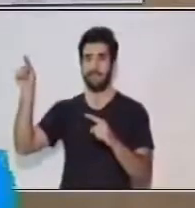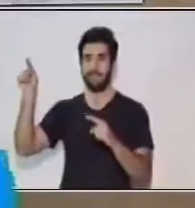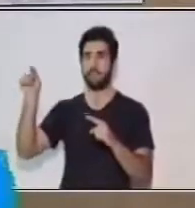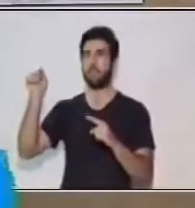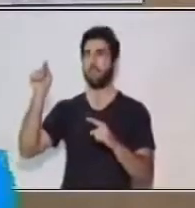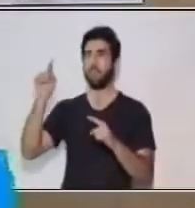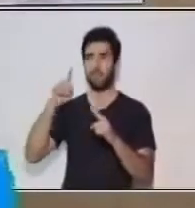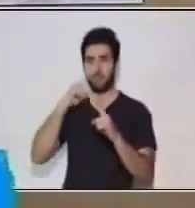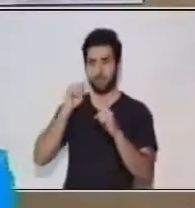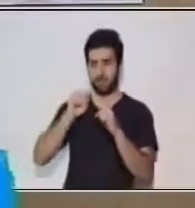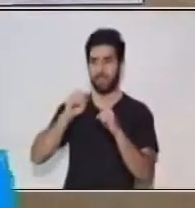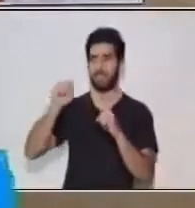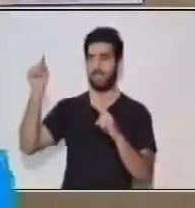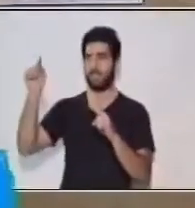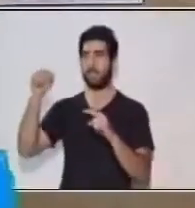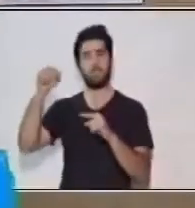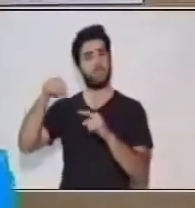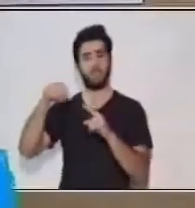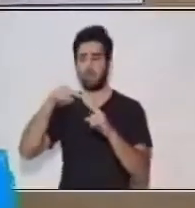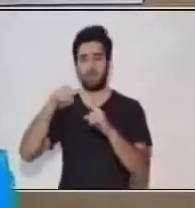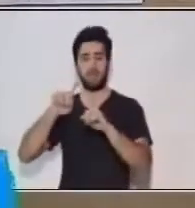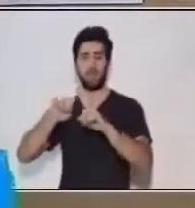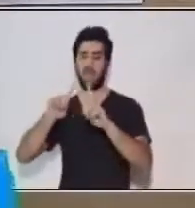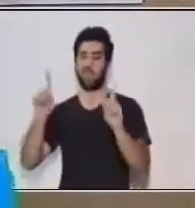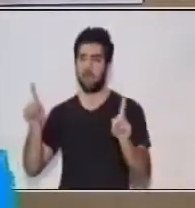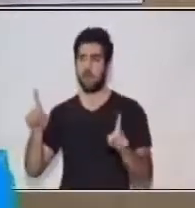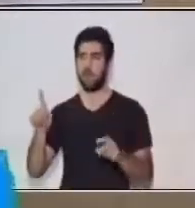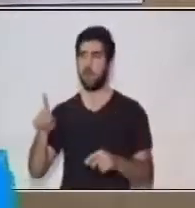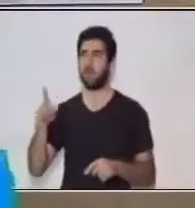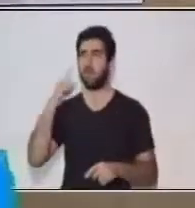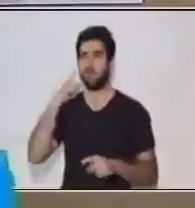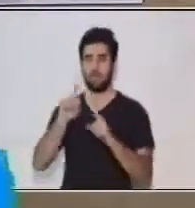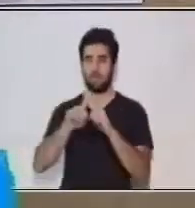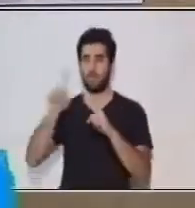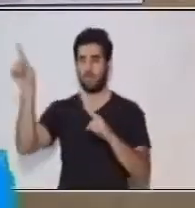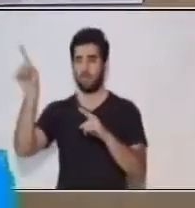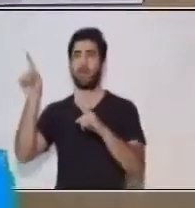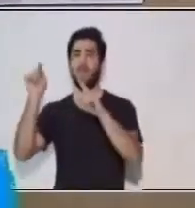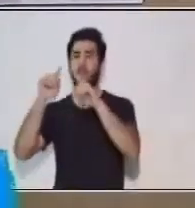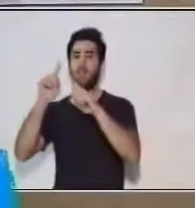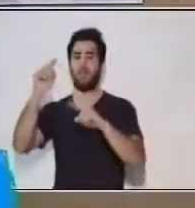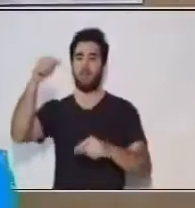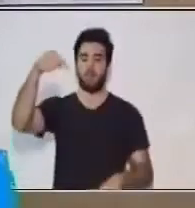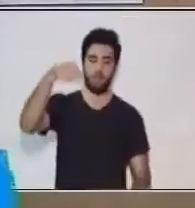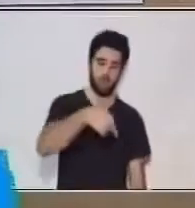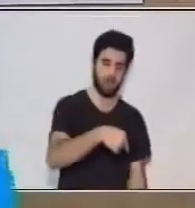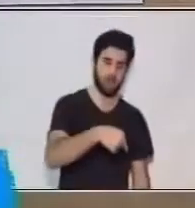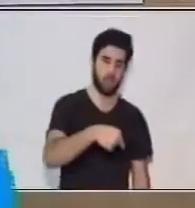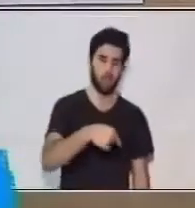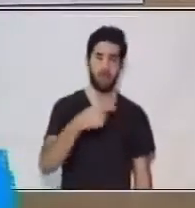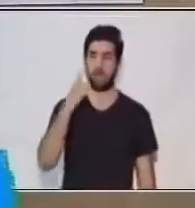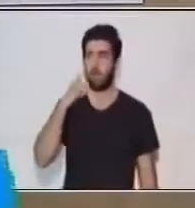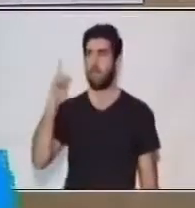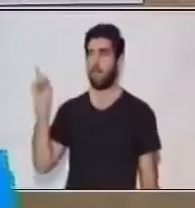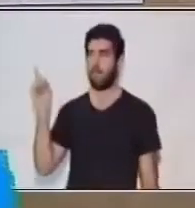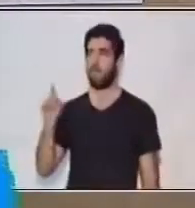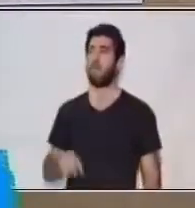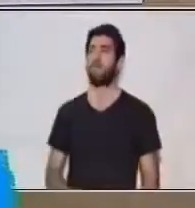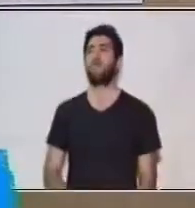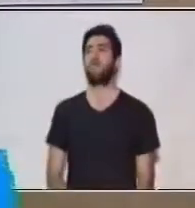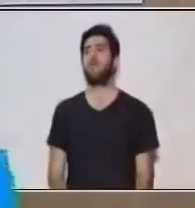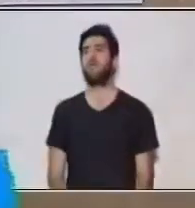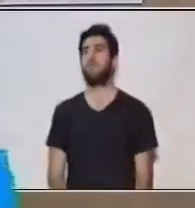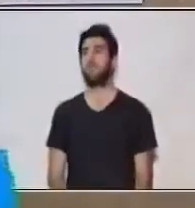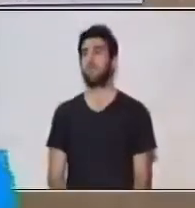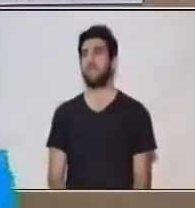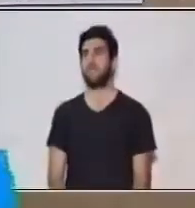ese ángulo, entonces ahora va completamente contrario, ¿sí? De esta